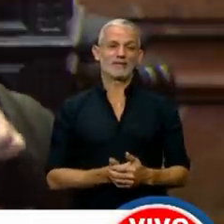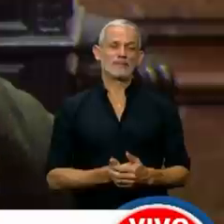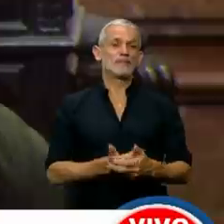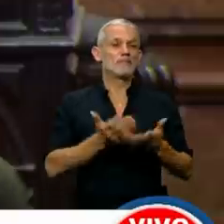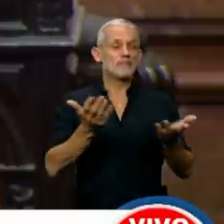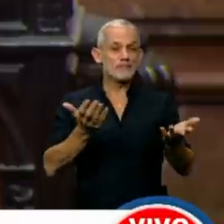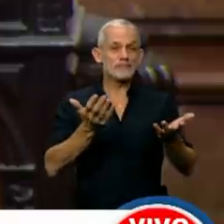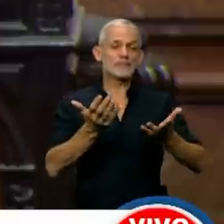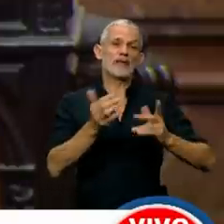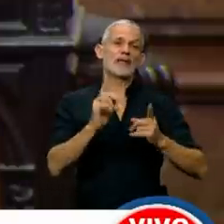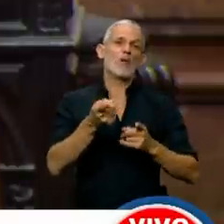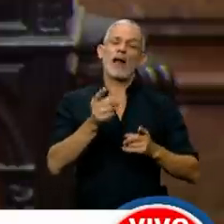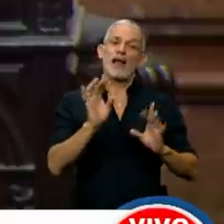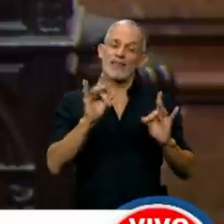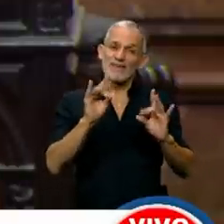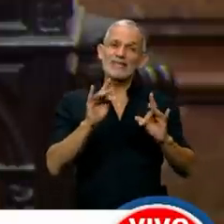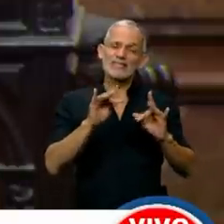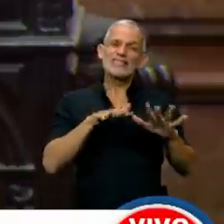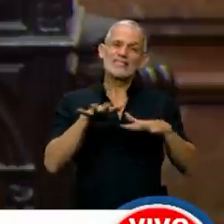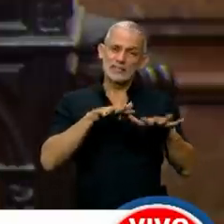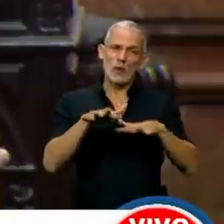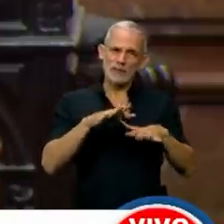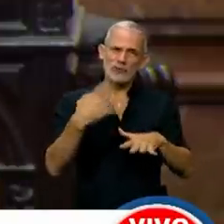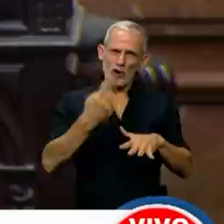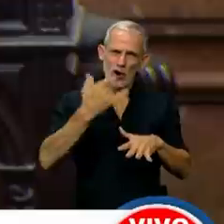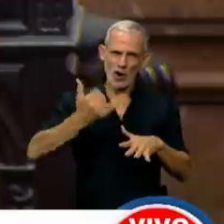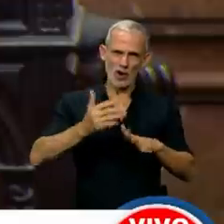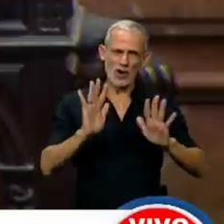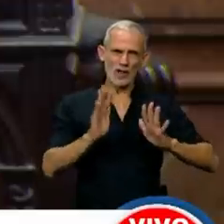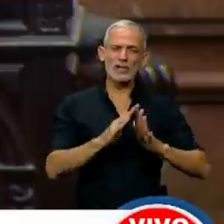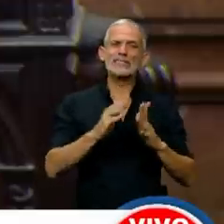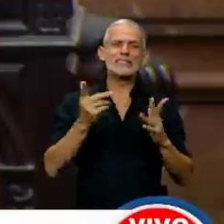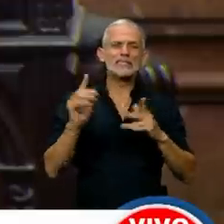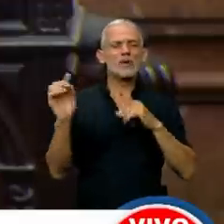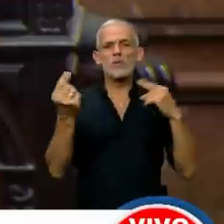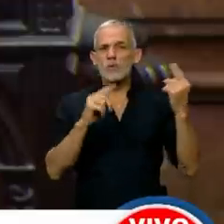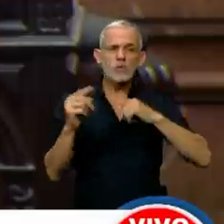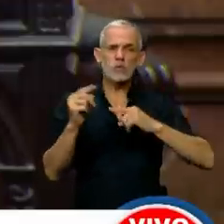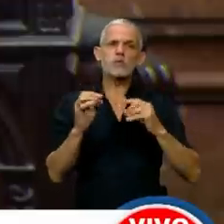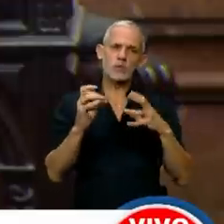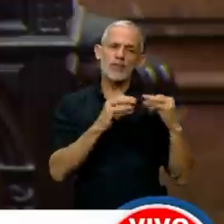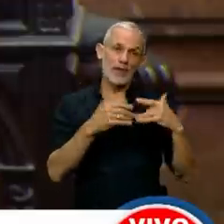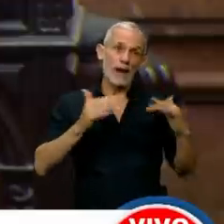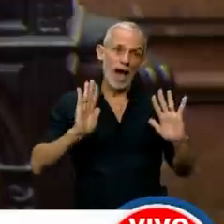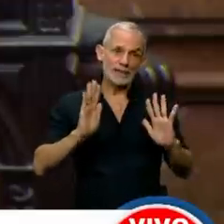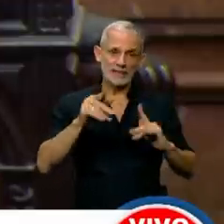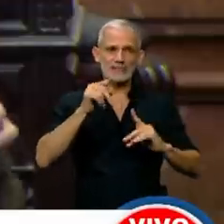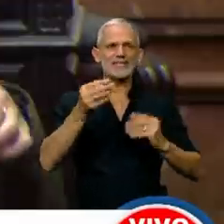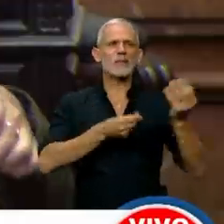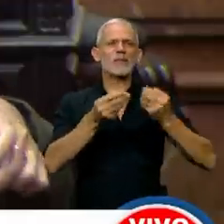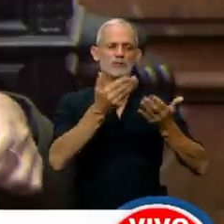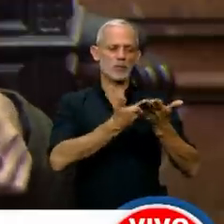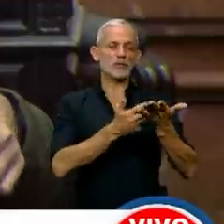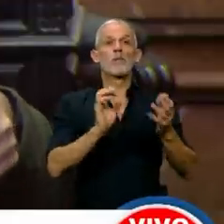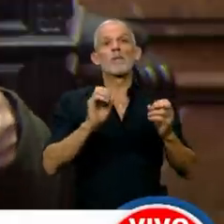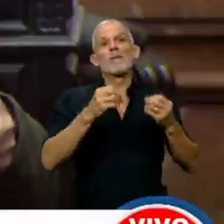y pese a la difícil situación que estamos atravesando de los profundos debates que nos estamos dando este presupuesto ha